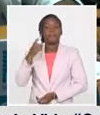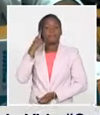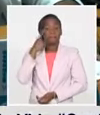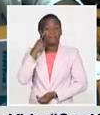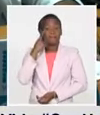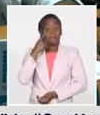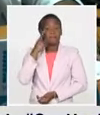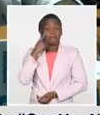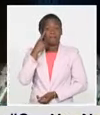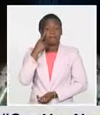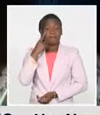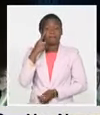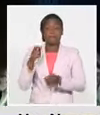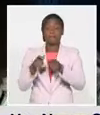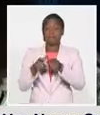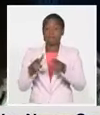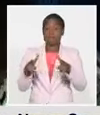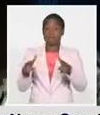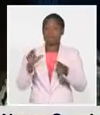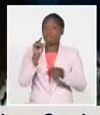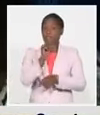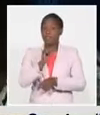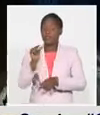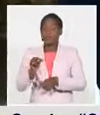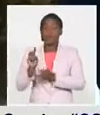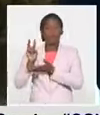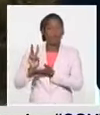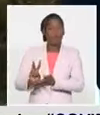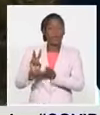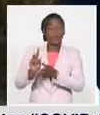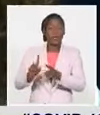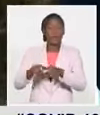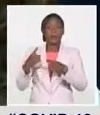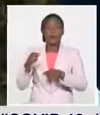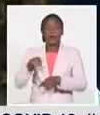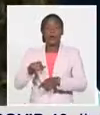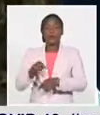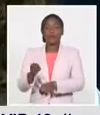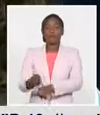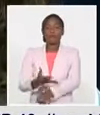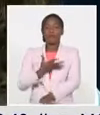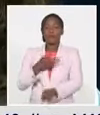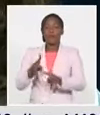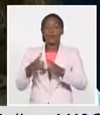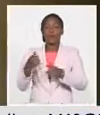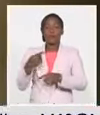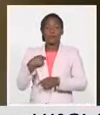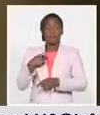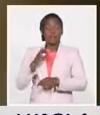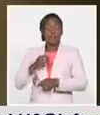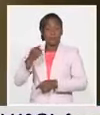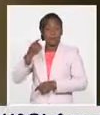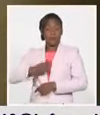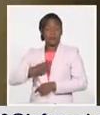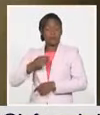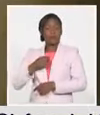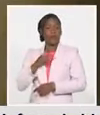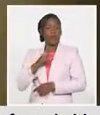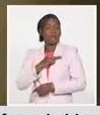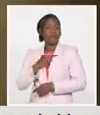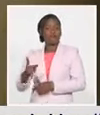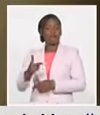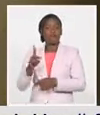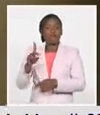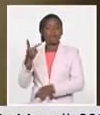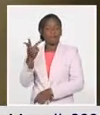compromiso para la joven Josefina Prosper Bru al recibir aquí la noticia de ser la voluntaria número 48.000 del candidato vacunal